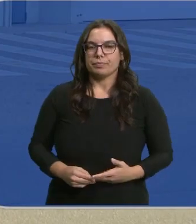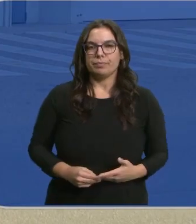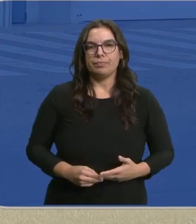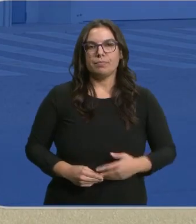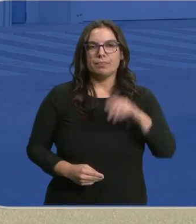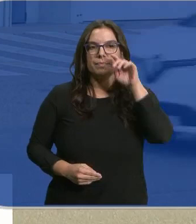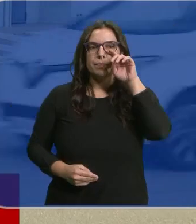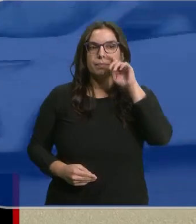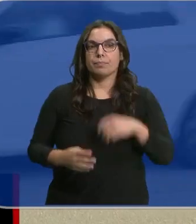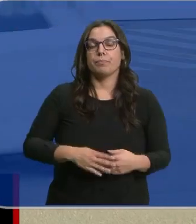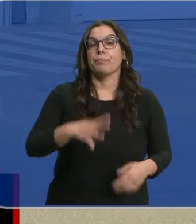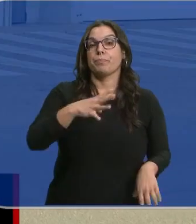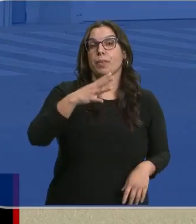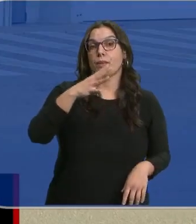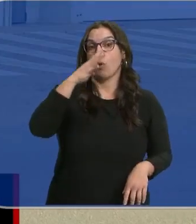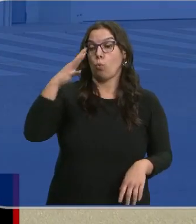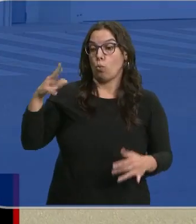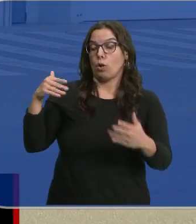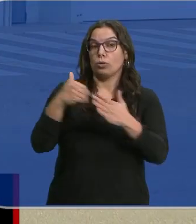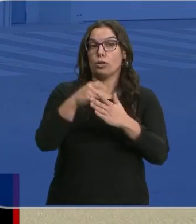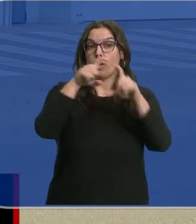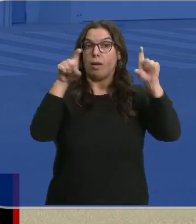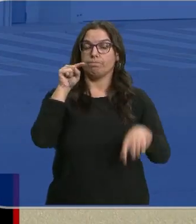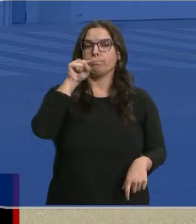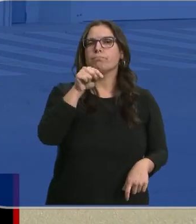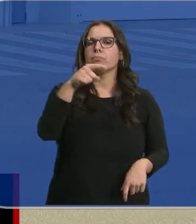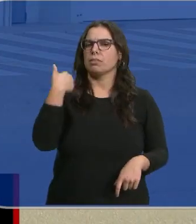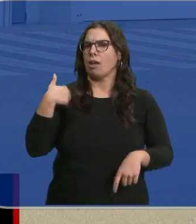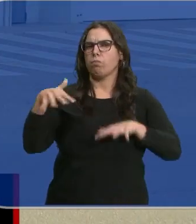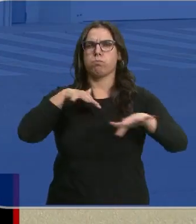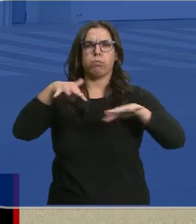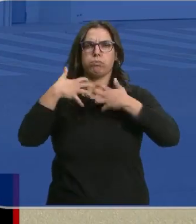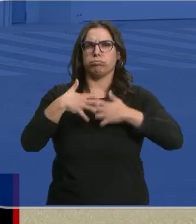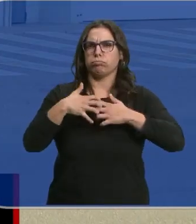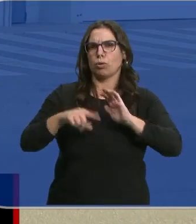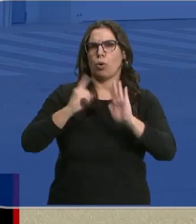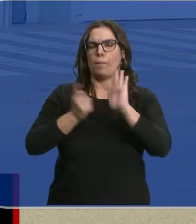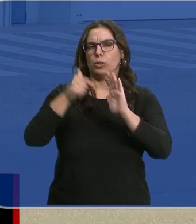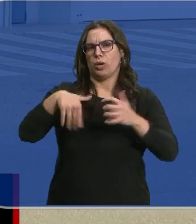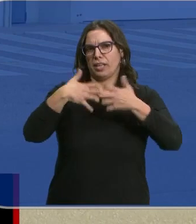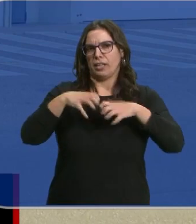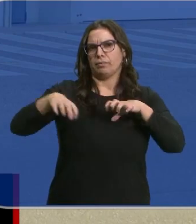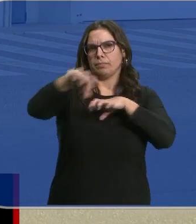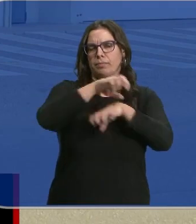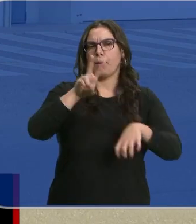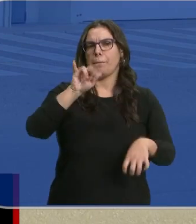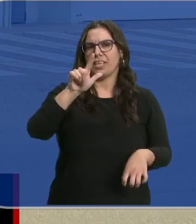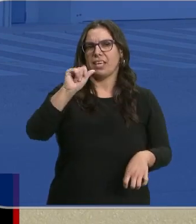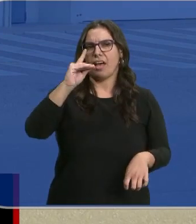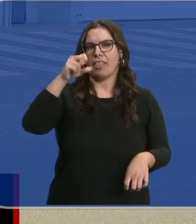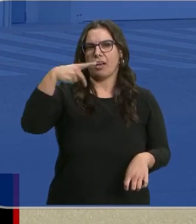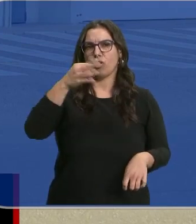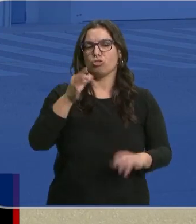En 4 años, Coated Solutions ha conseguido ya alcanzar la plena actividad de su planta de Villadangos, lo que supone haber creado